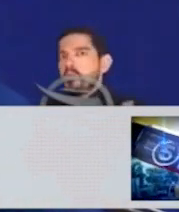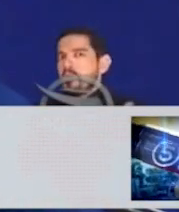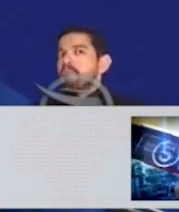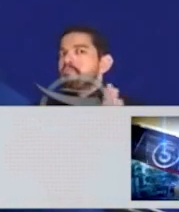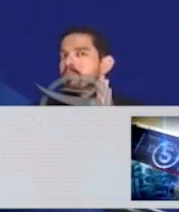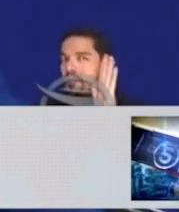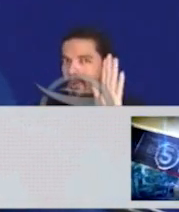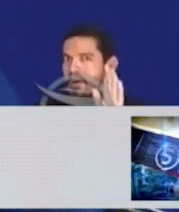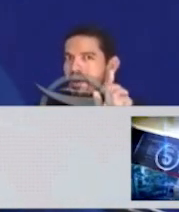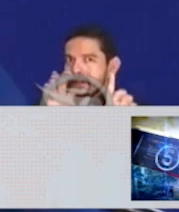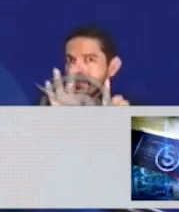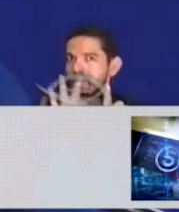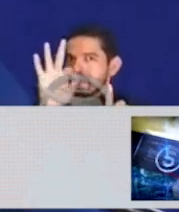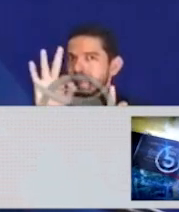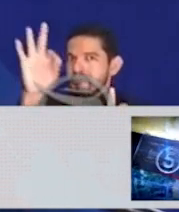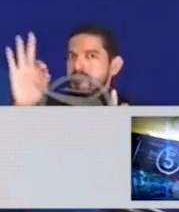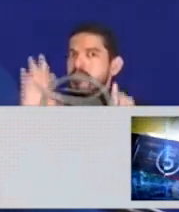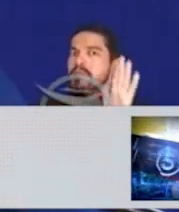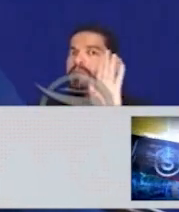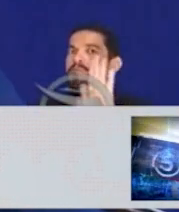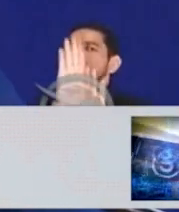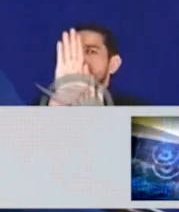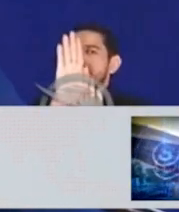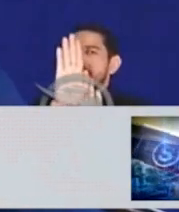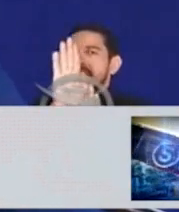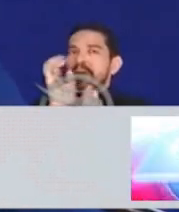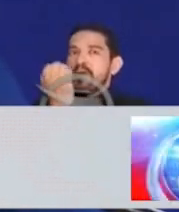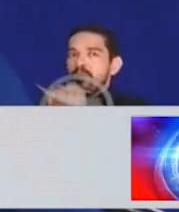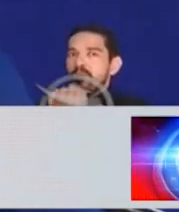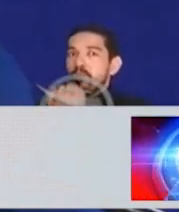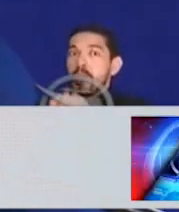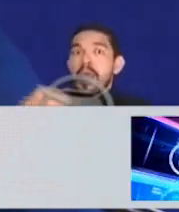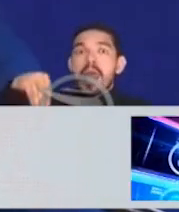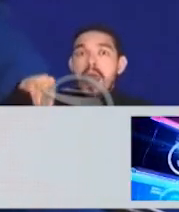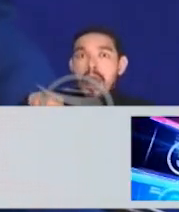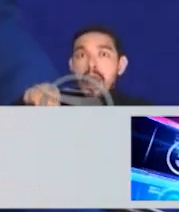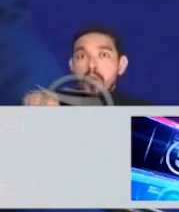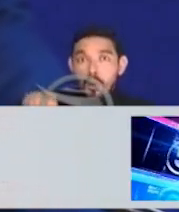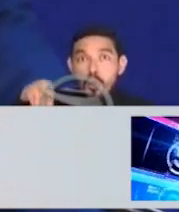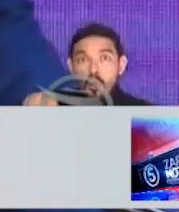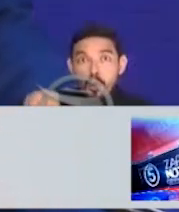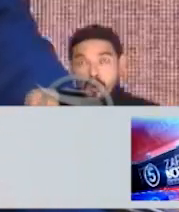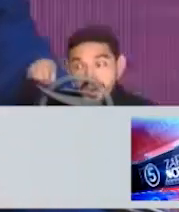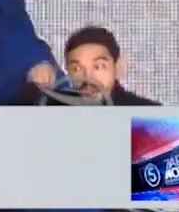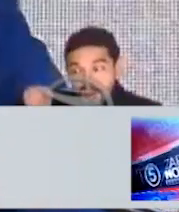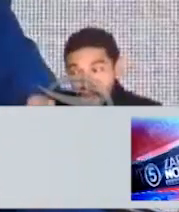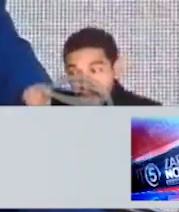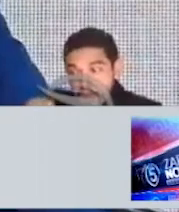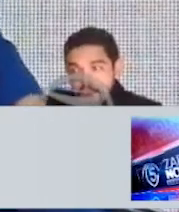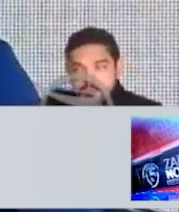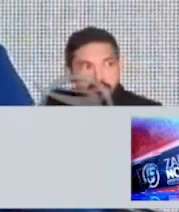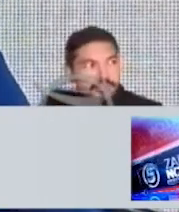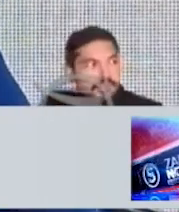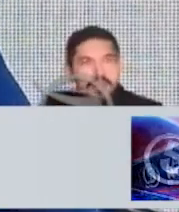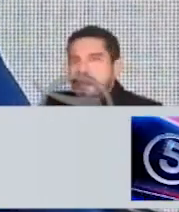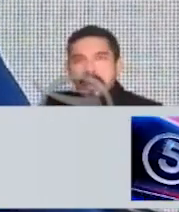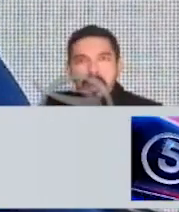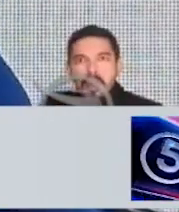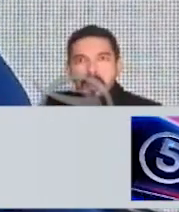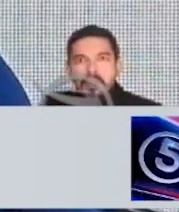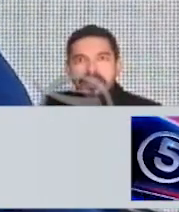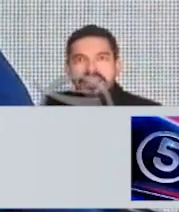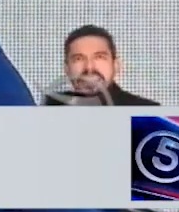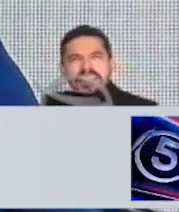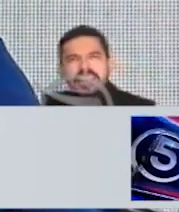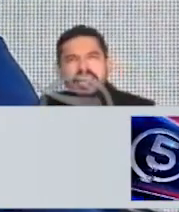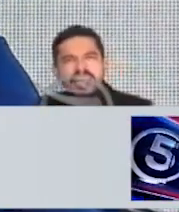cifras de crecimiento económico, porque los ahorros logrados no son un